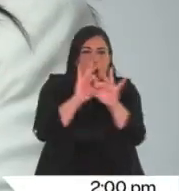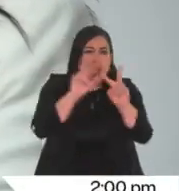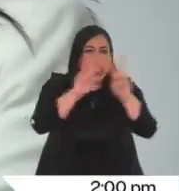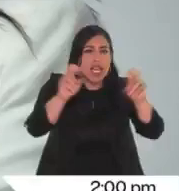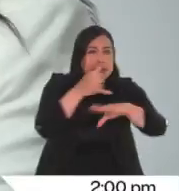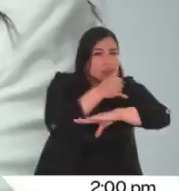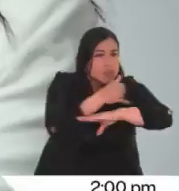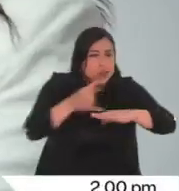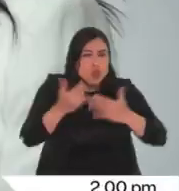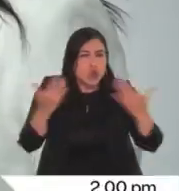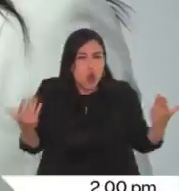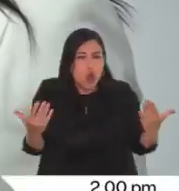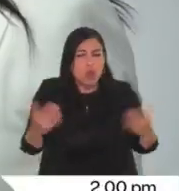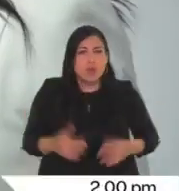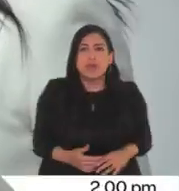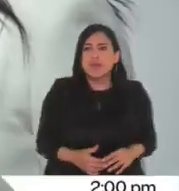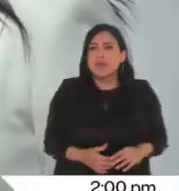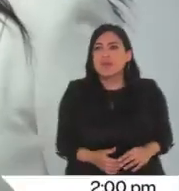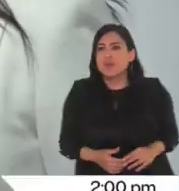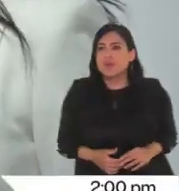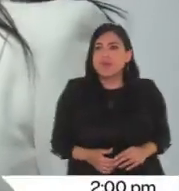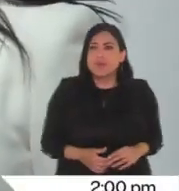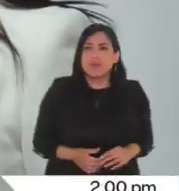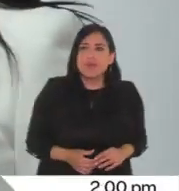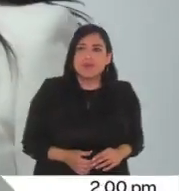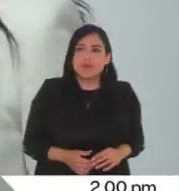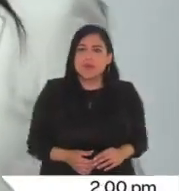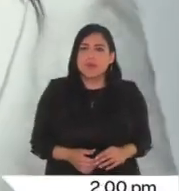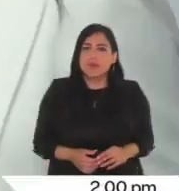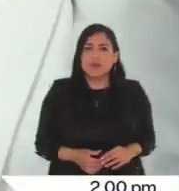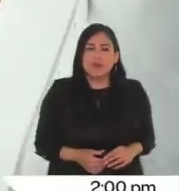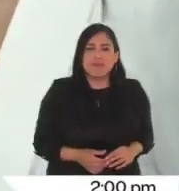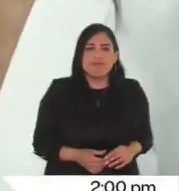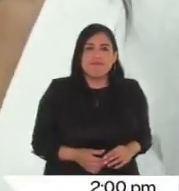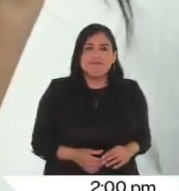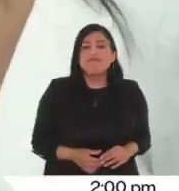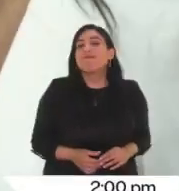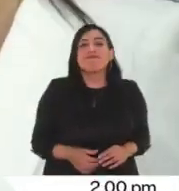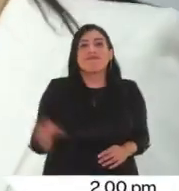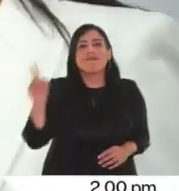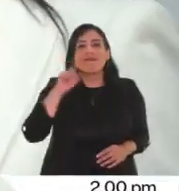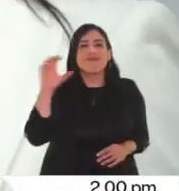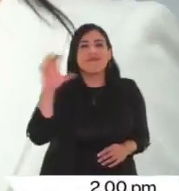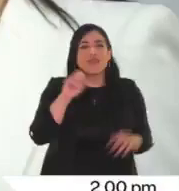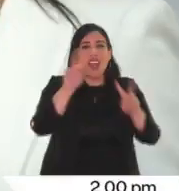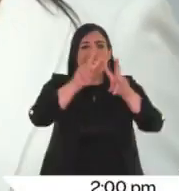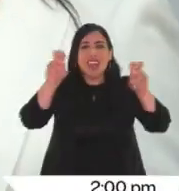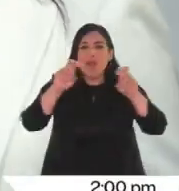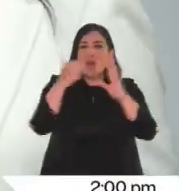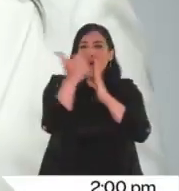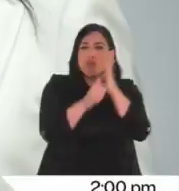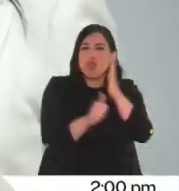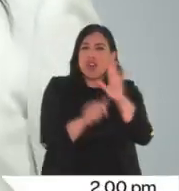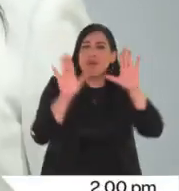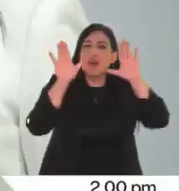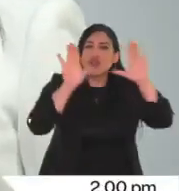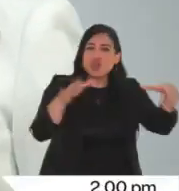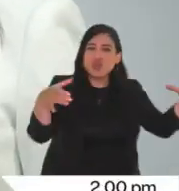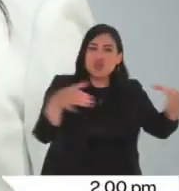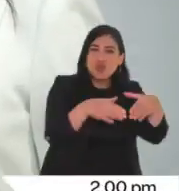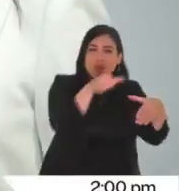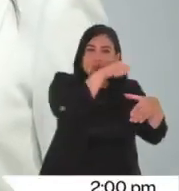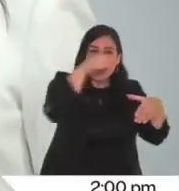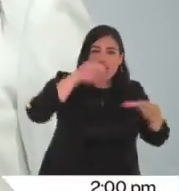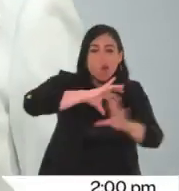de esa otra visión de qué hablamos sí creo que con el programa mundial de las drogas es exactamente eso es un problema mundial